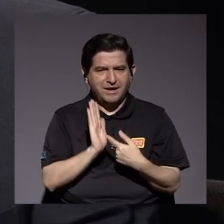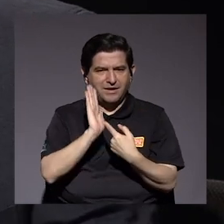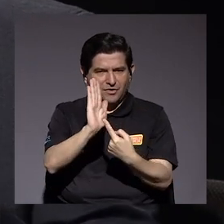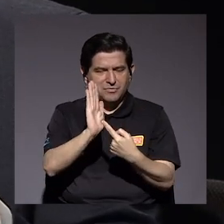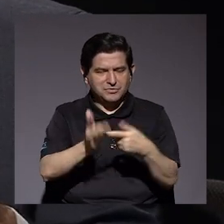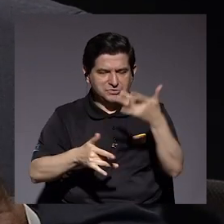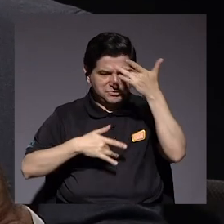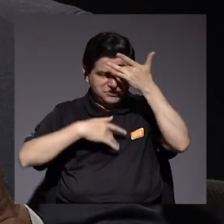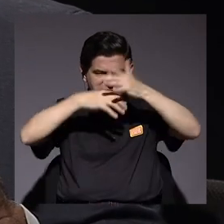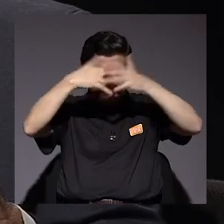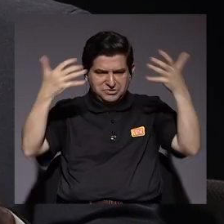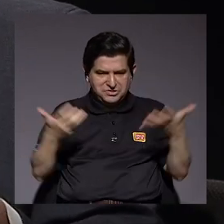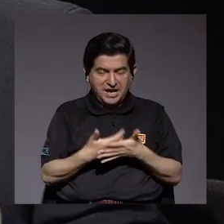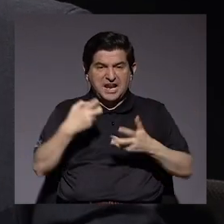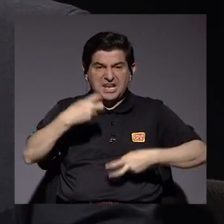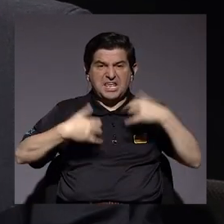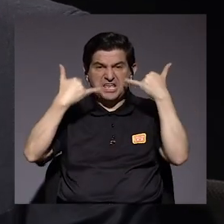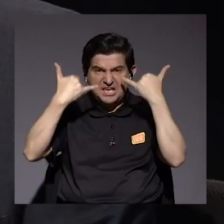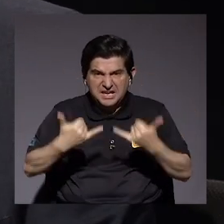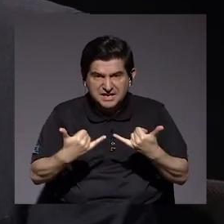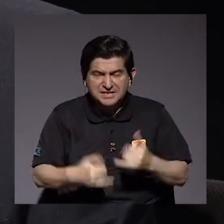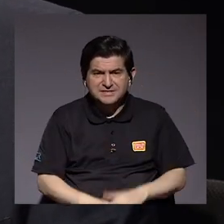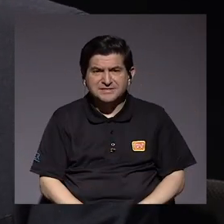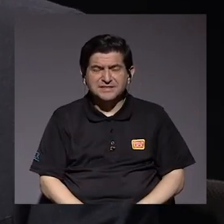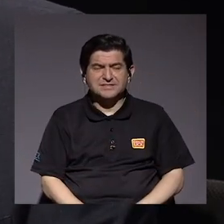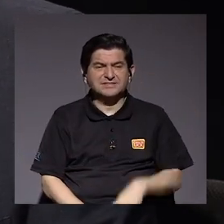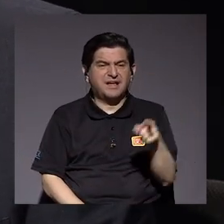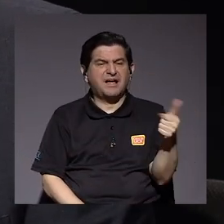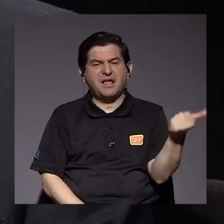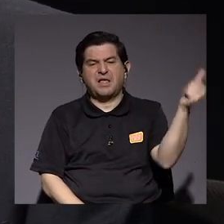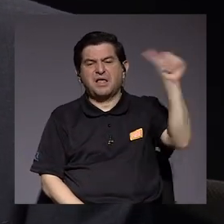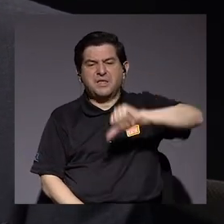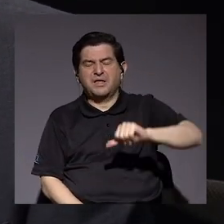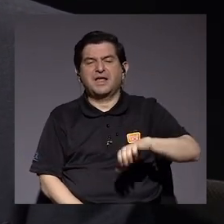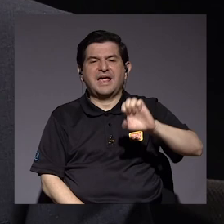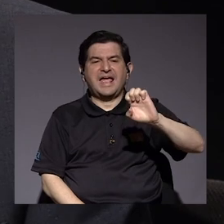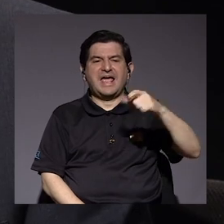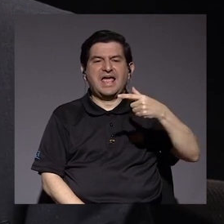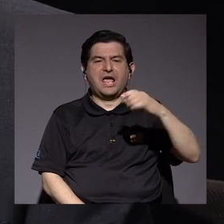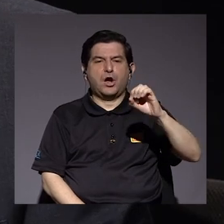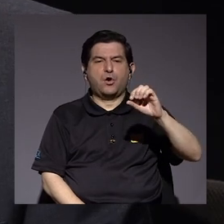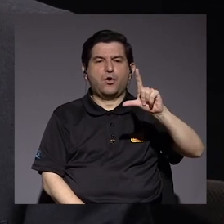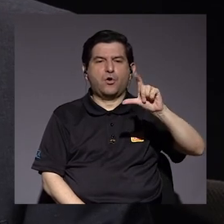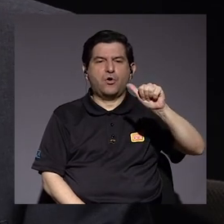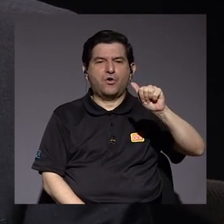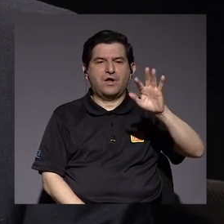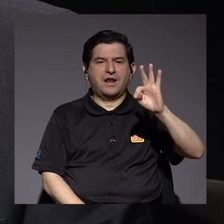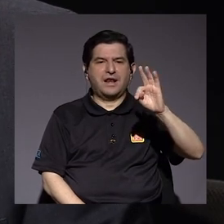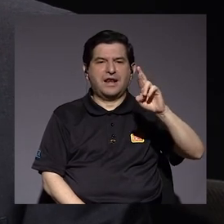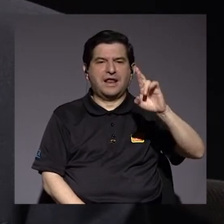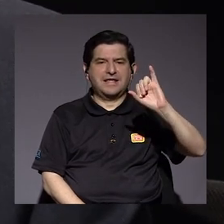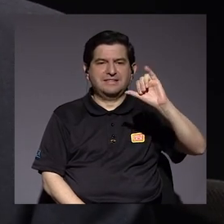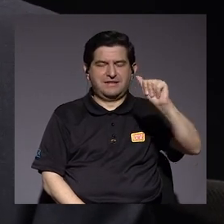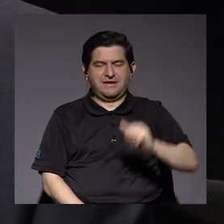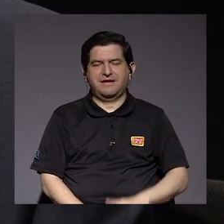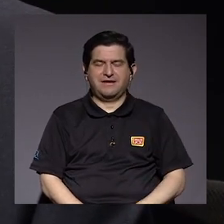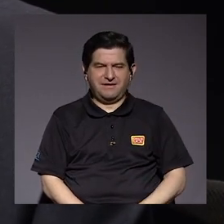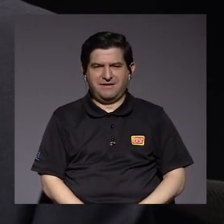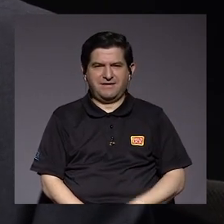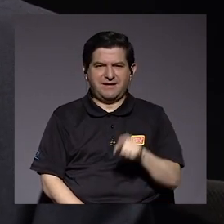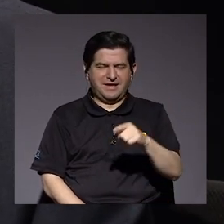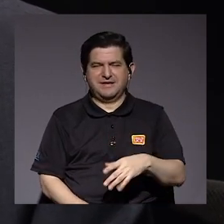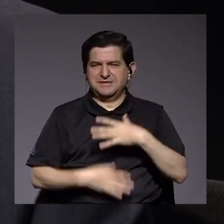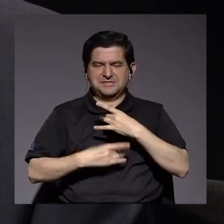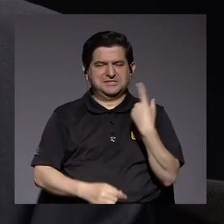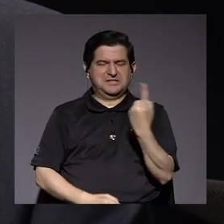ha venido a demostrar la pandemia y la crisis actual es el gran fracaso de la egolatría el gran fracaso de la